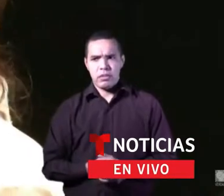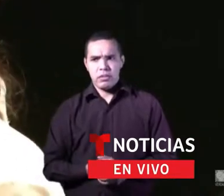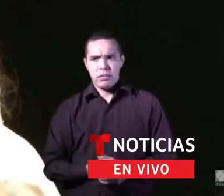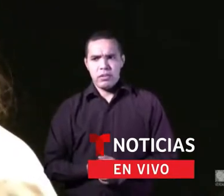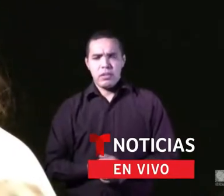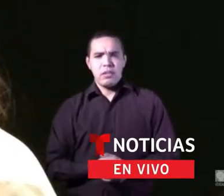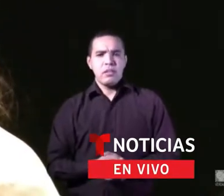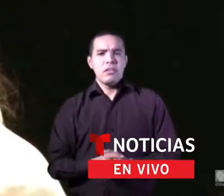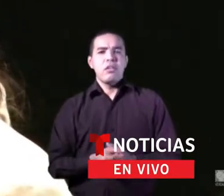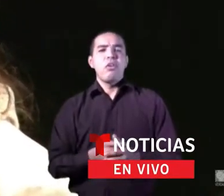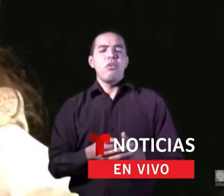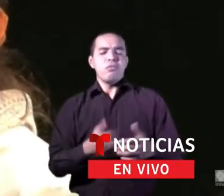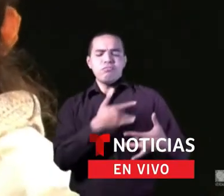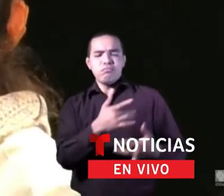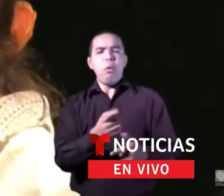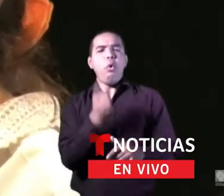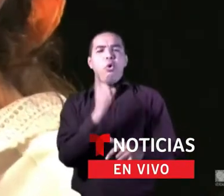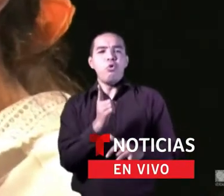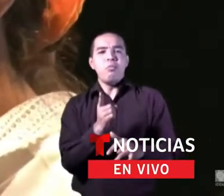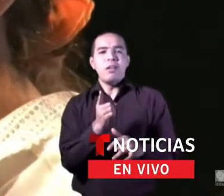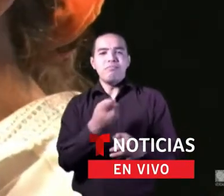porque amamos a colombia